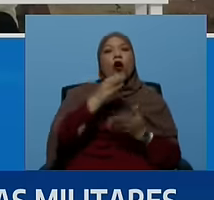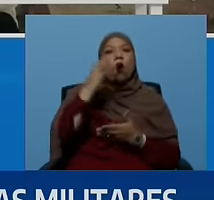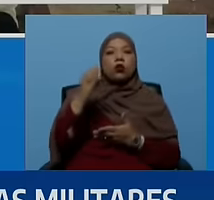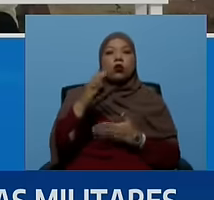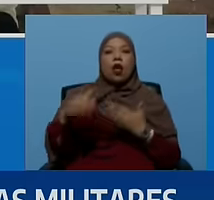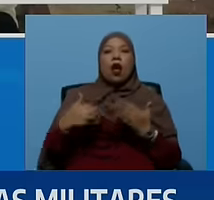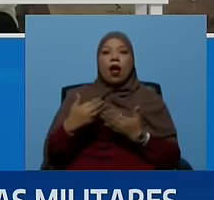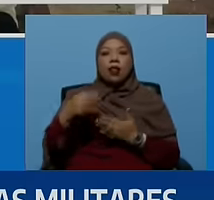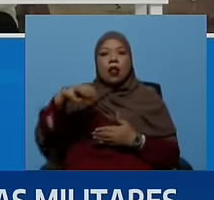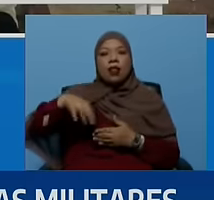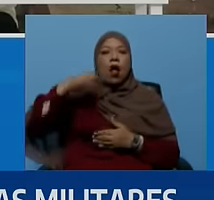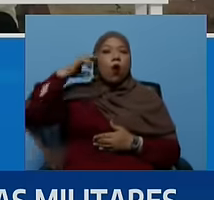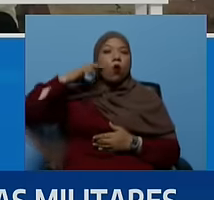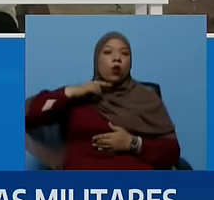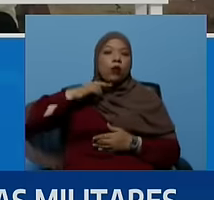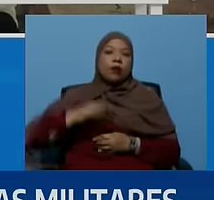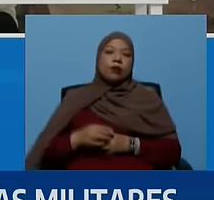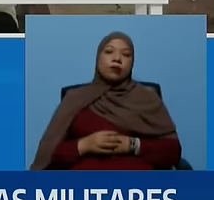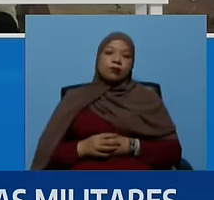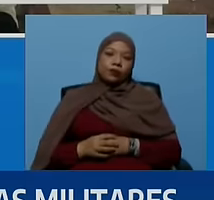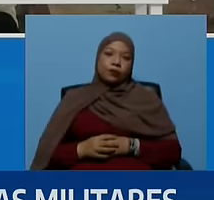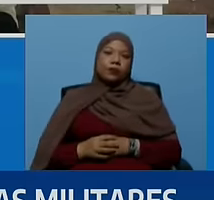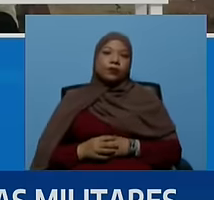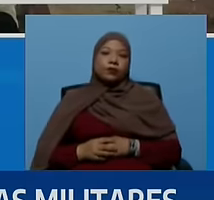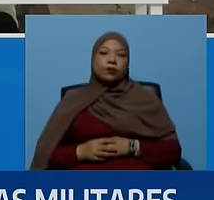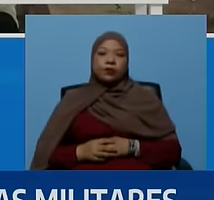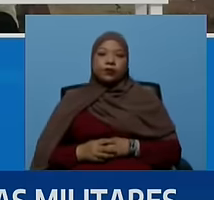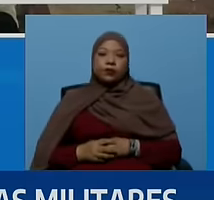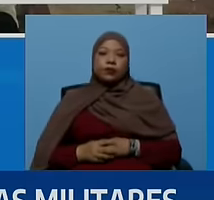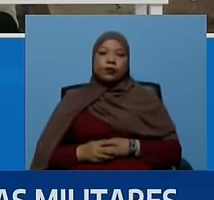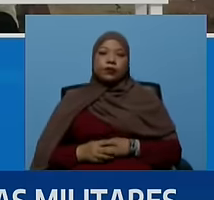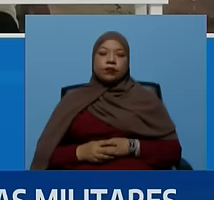a Manuel piar adelante